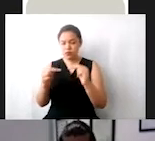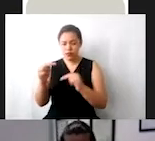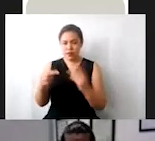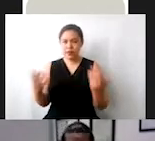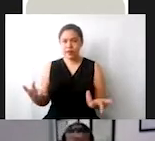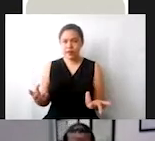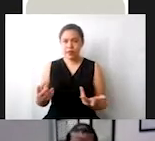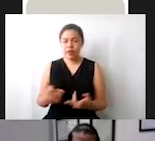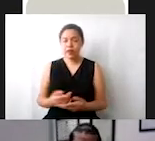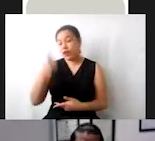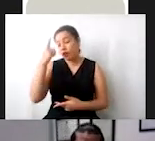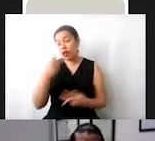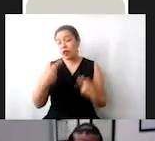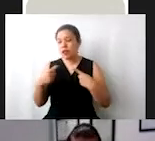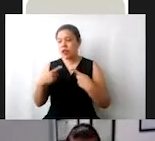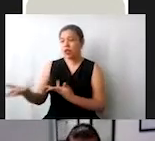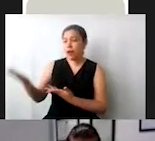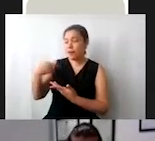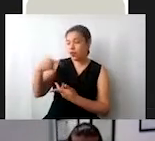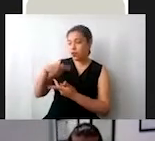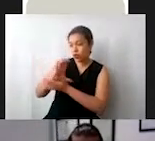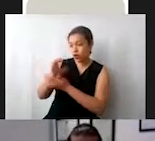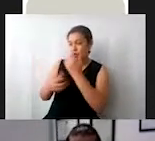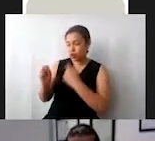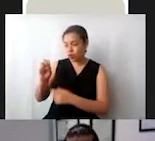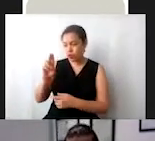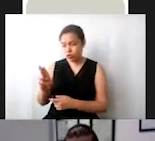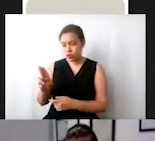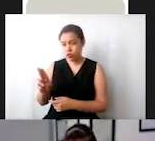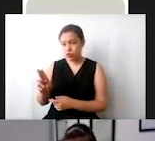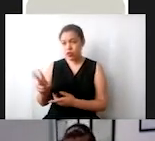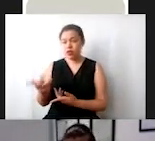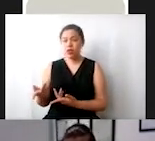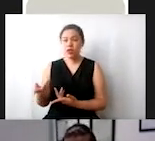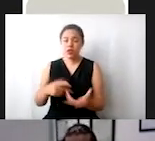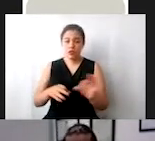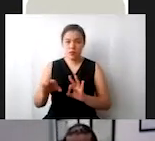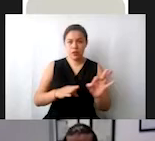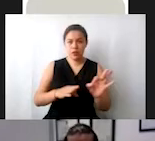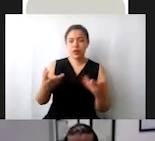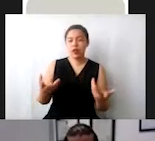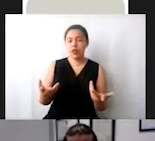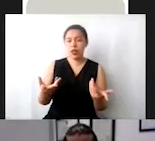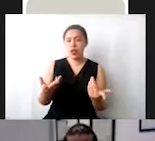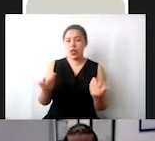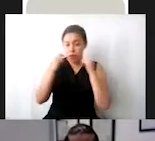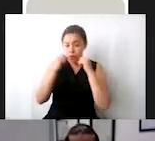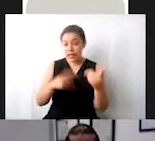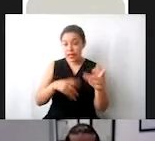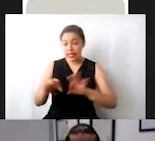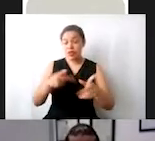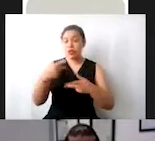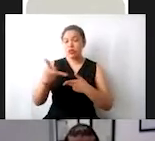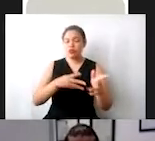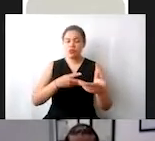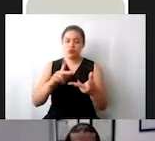puesta a disposición no iba a depender si el trabajo, no depende si el trabajo o las funciones se desarrollan